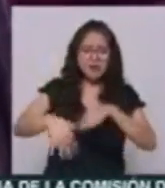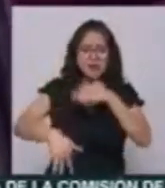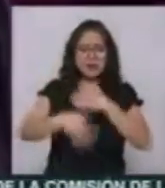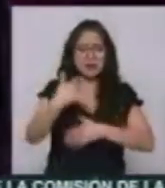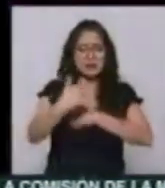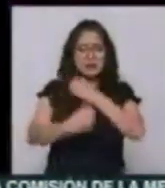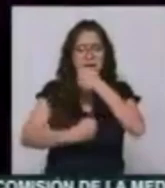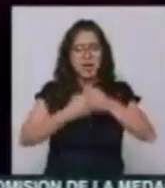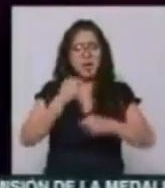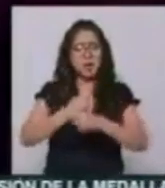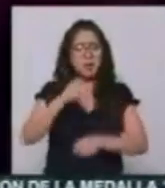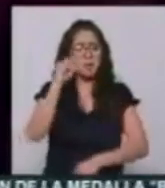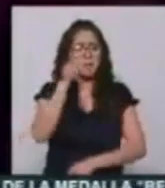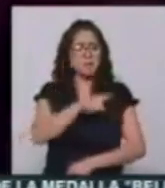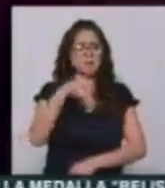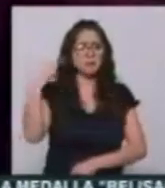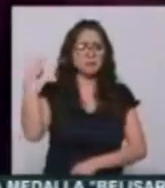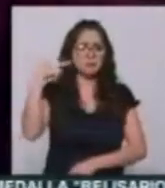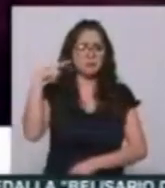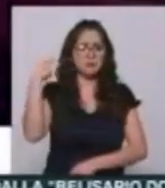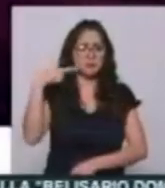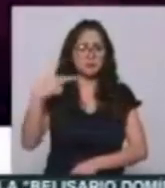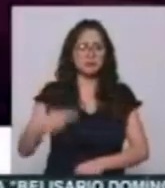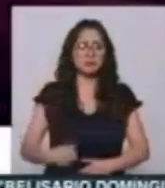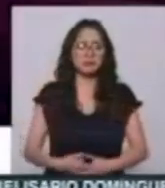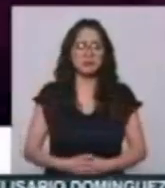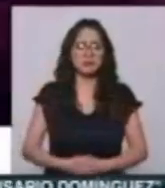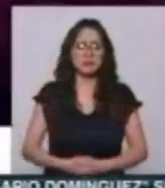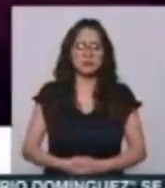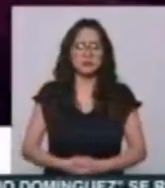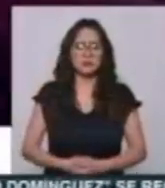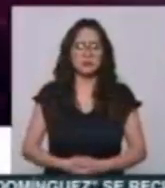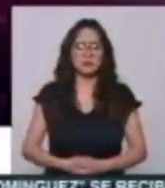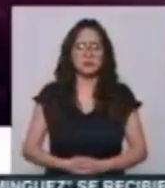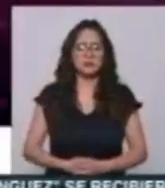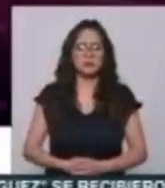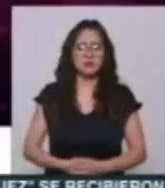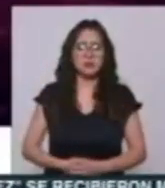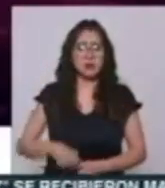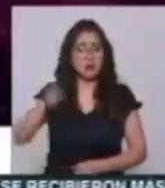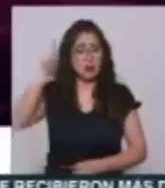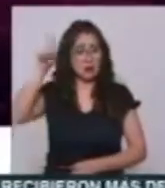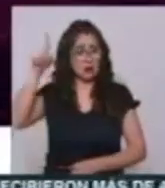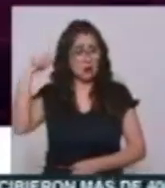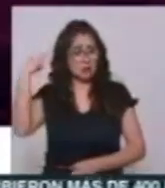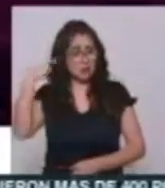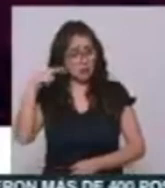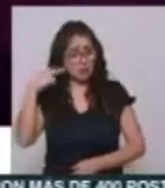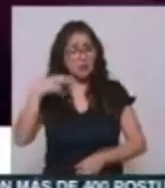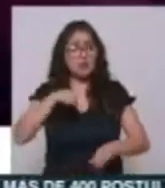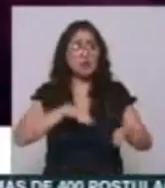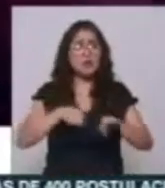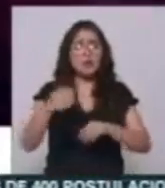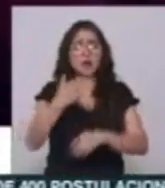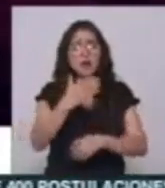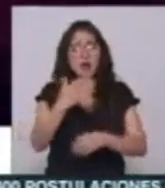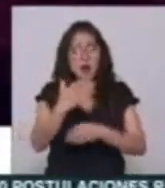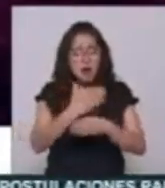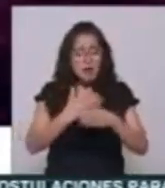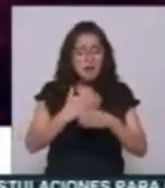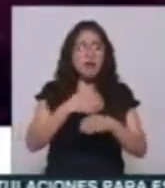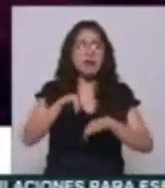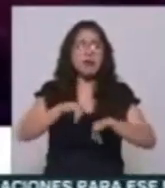natal Veracruz. Allá en el pueblo se corta café, se va a trabajar al campo